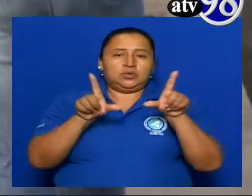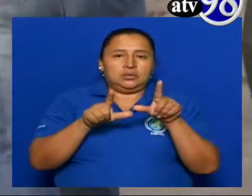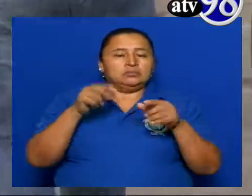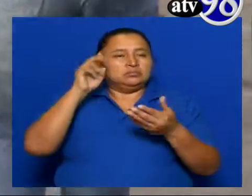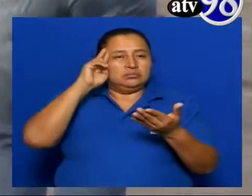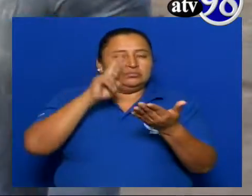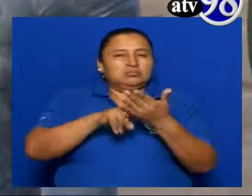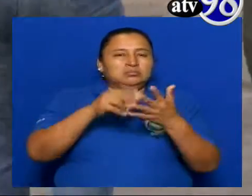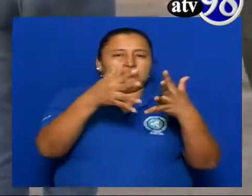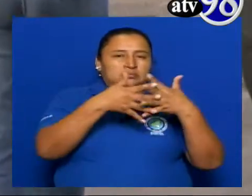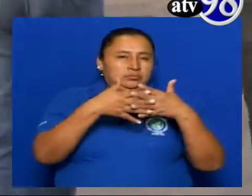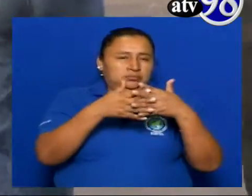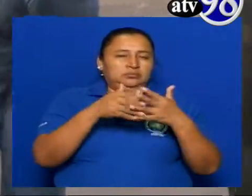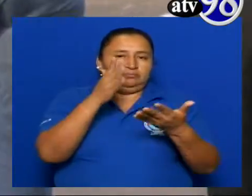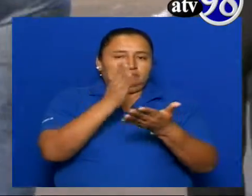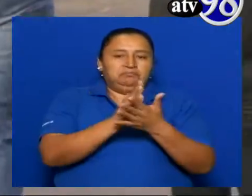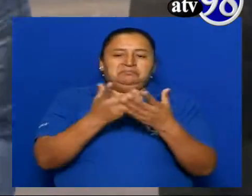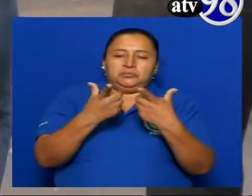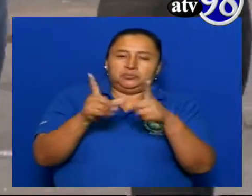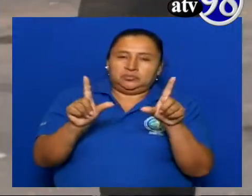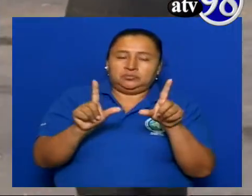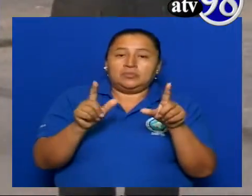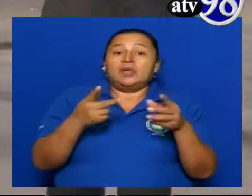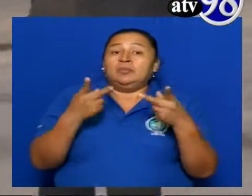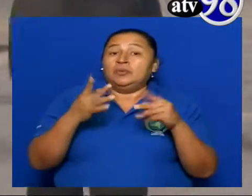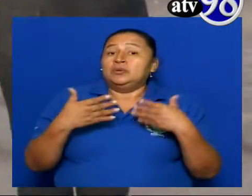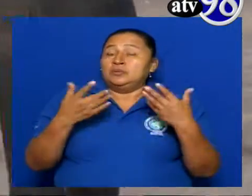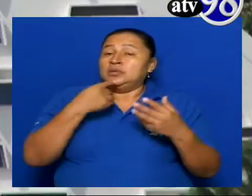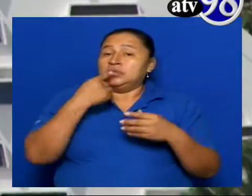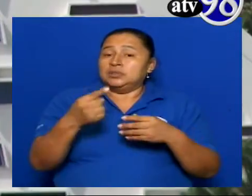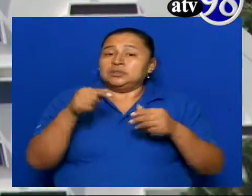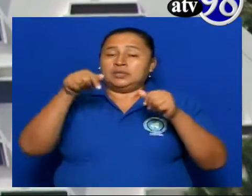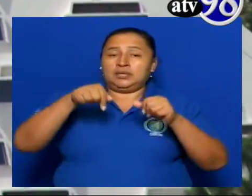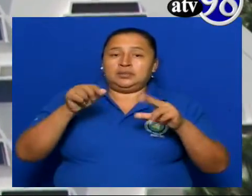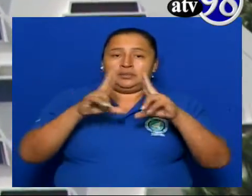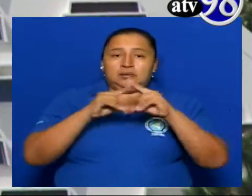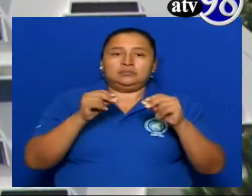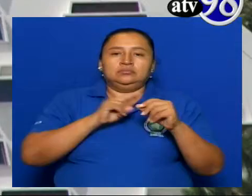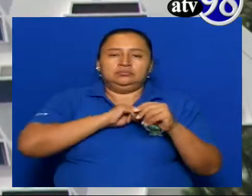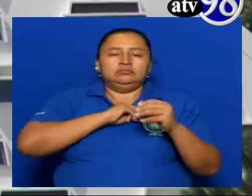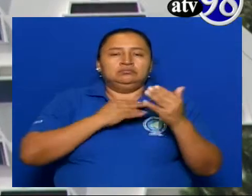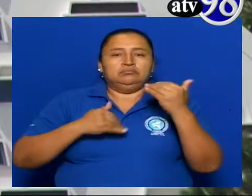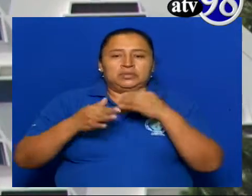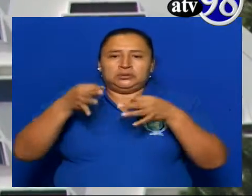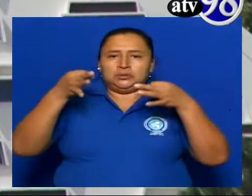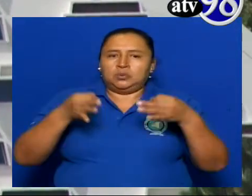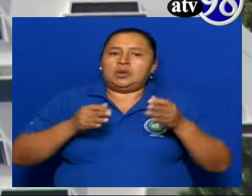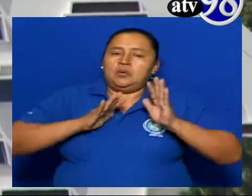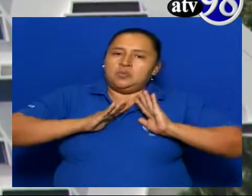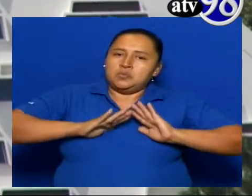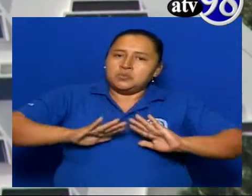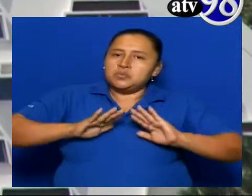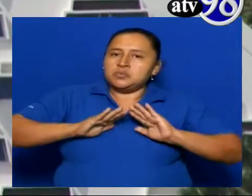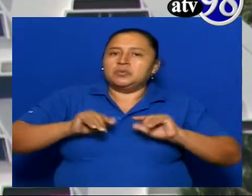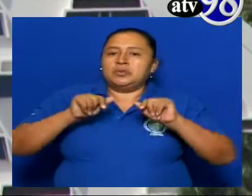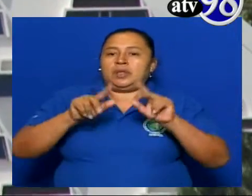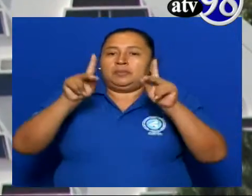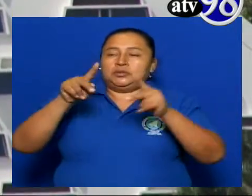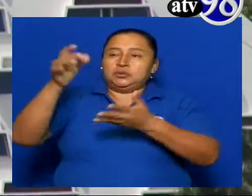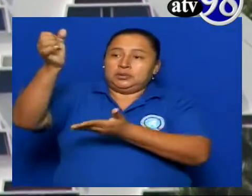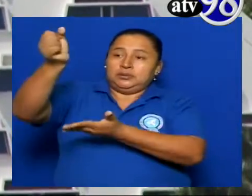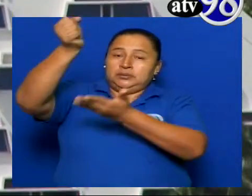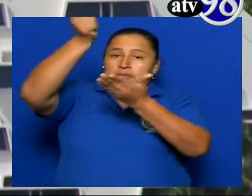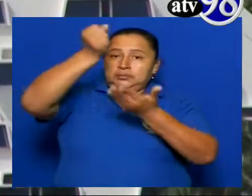de los Estados Unidos. Además, aseguran que en nuestro país se brindará más seguridad y tranquilidad